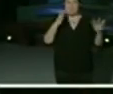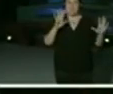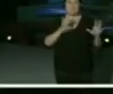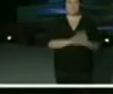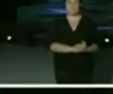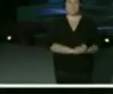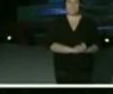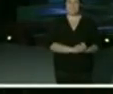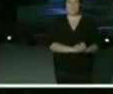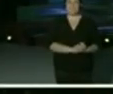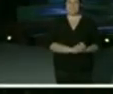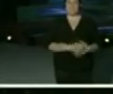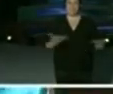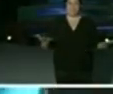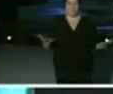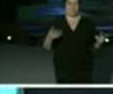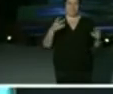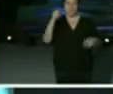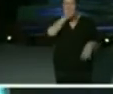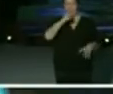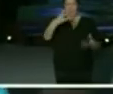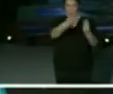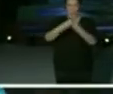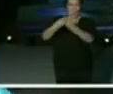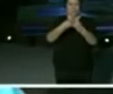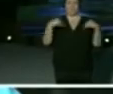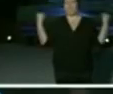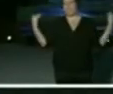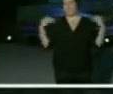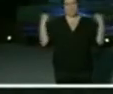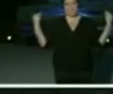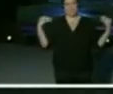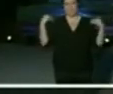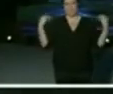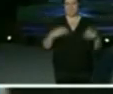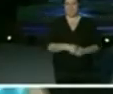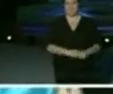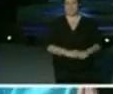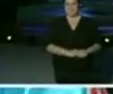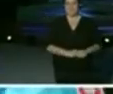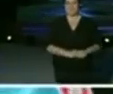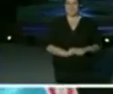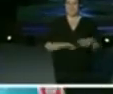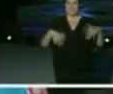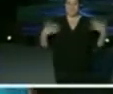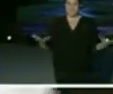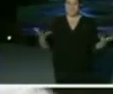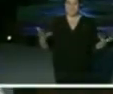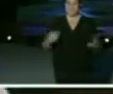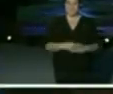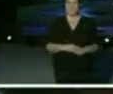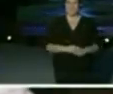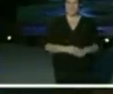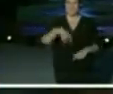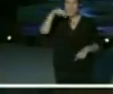¡Pedro Guapo! La verdad que es una gozada cantar esto con ustedes. Bueno, como muchos han